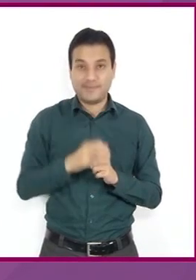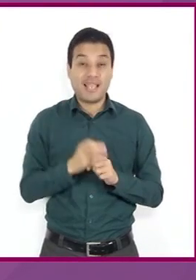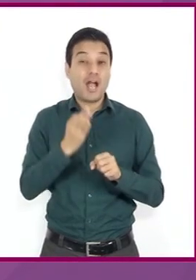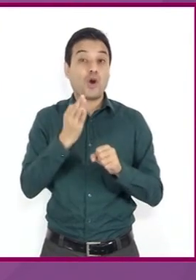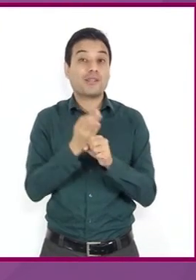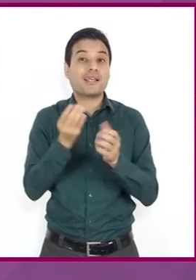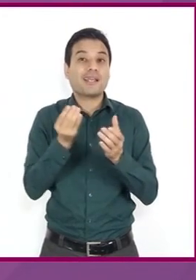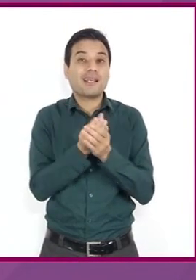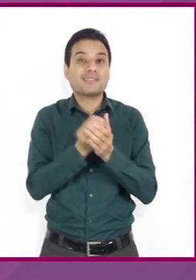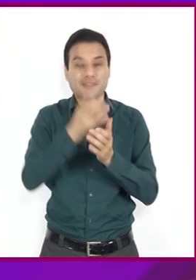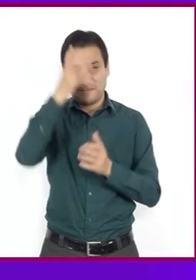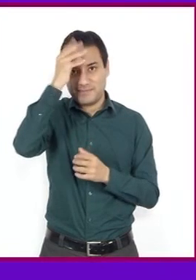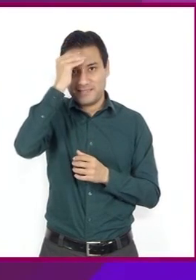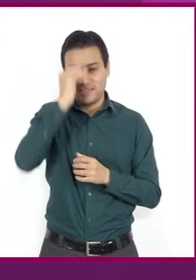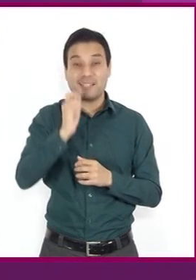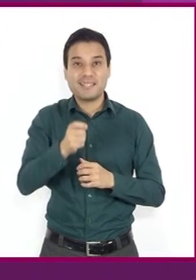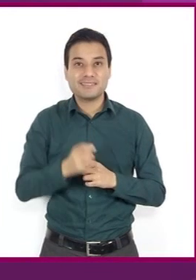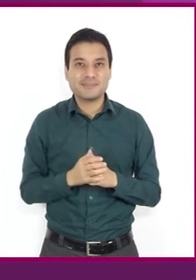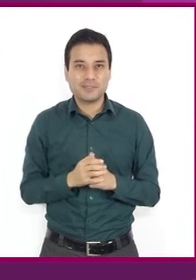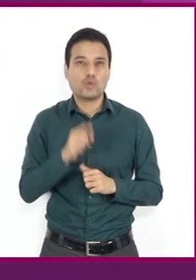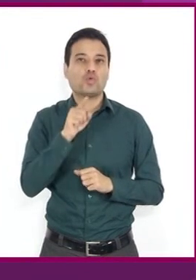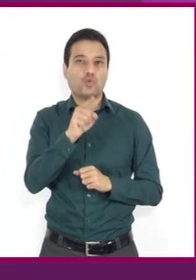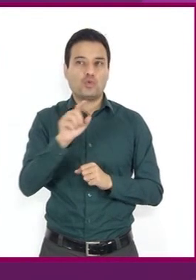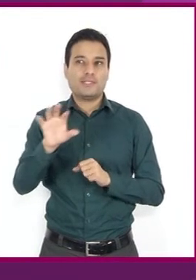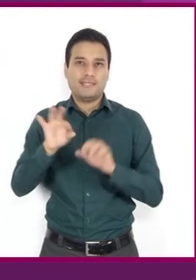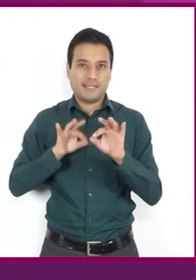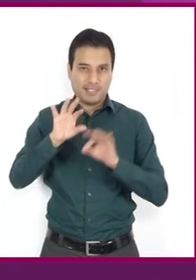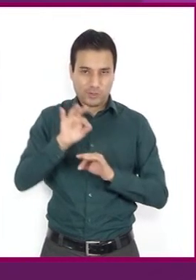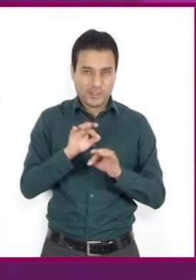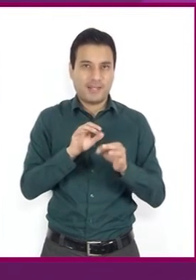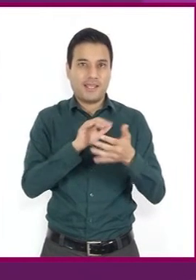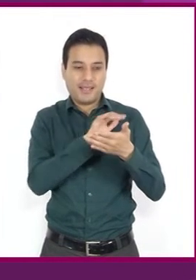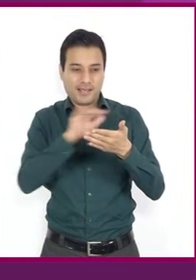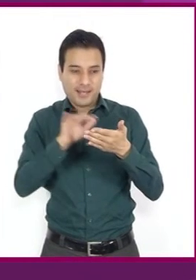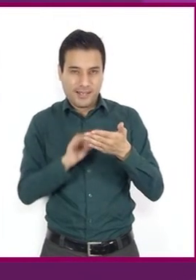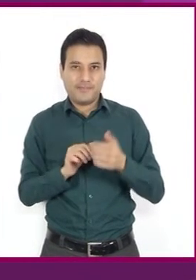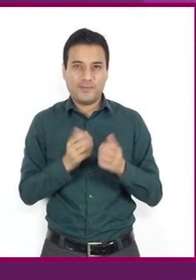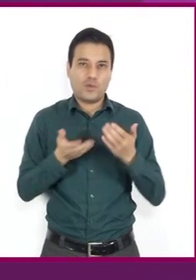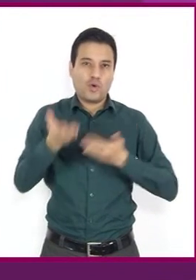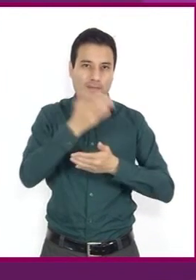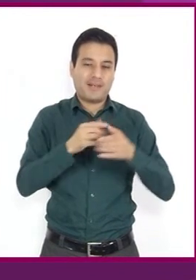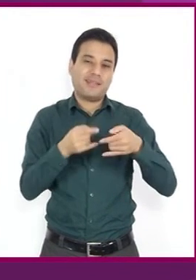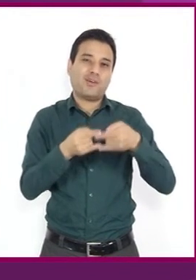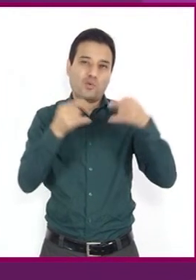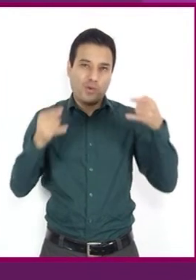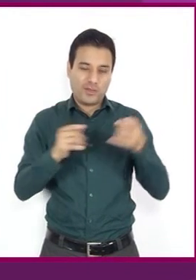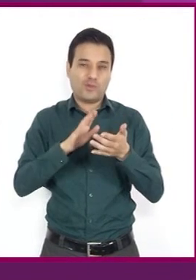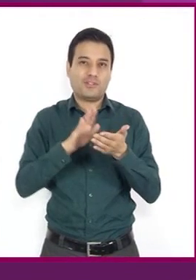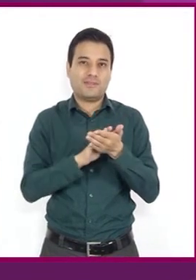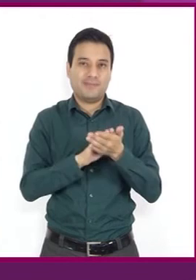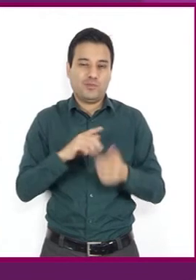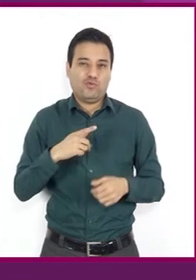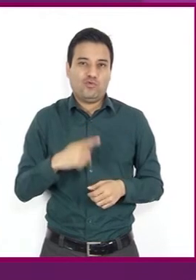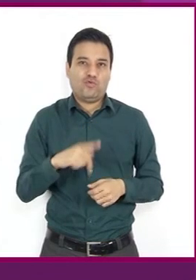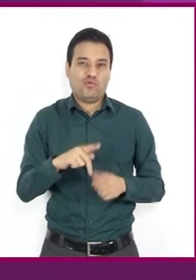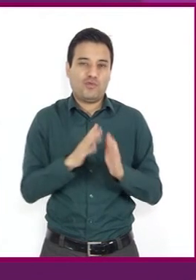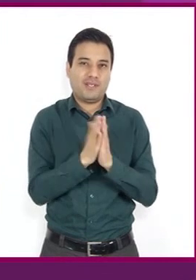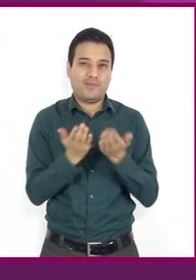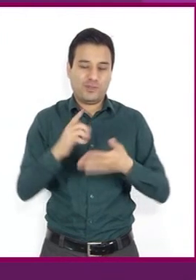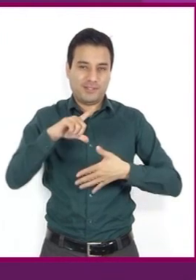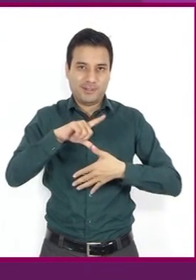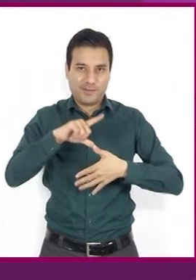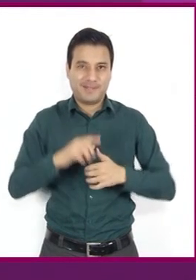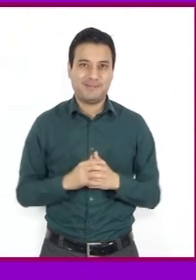vimos el aprendizaje esperado. Selecciona, lee y comparte cuentos o novelas de la narrativa